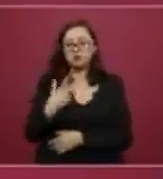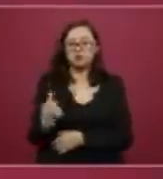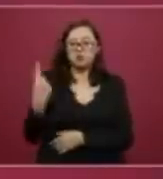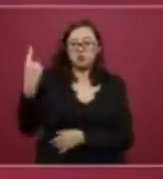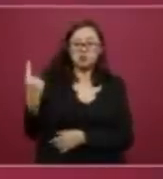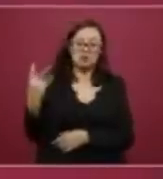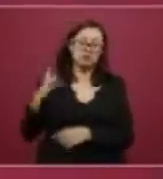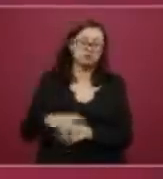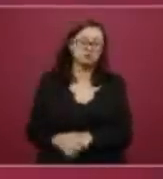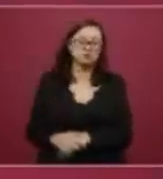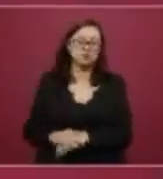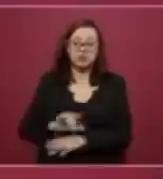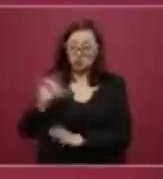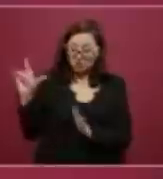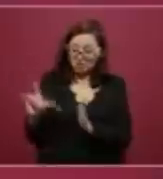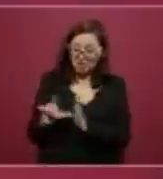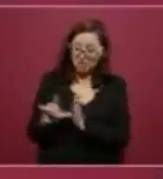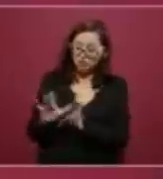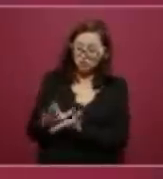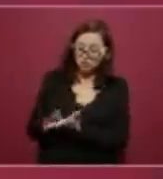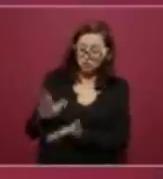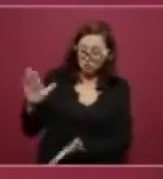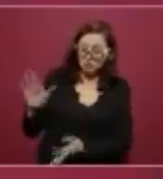venda litros de a litros,